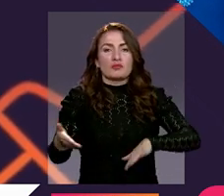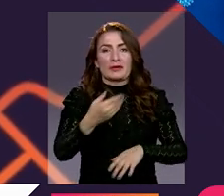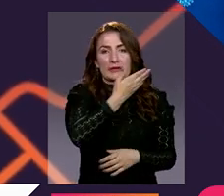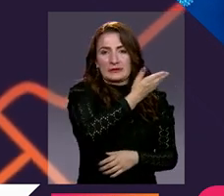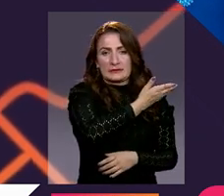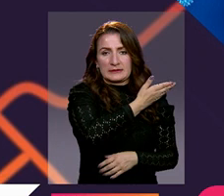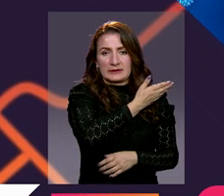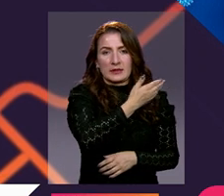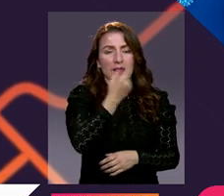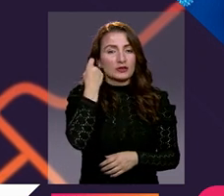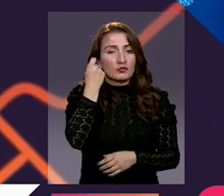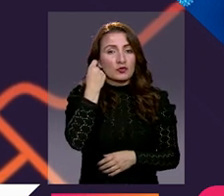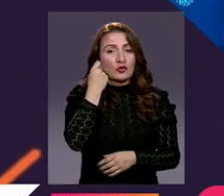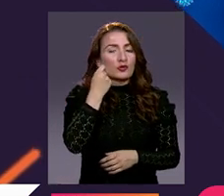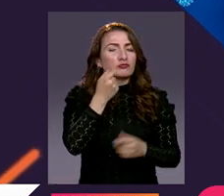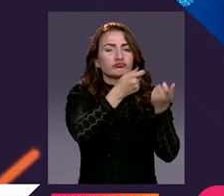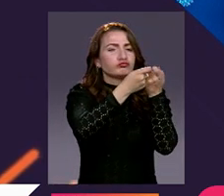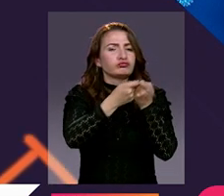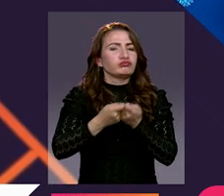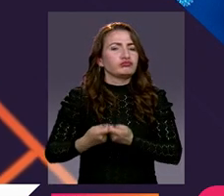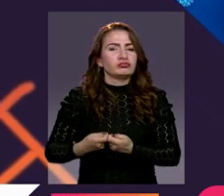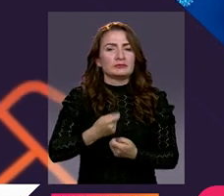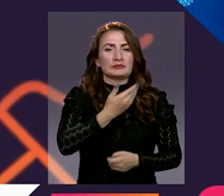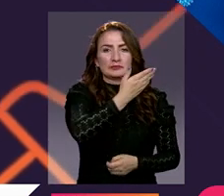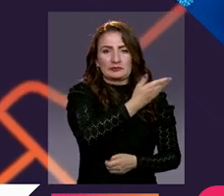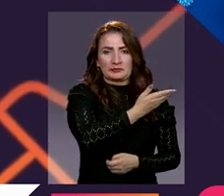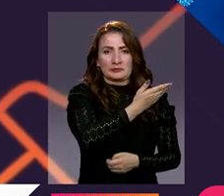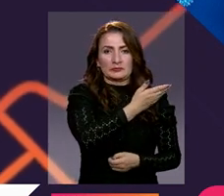24 horas, con lo que la cifra de fallecidos asciende a